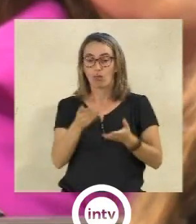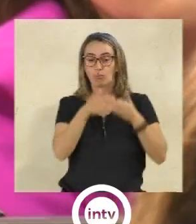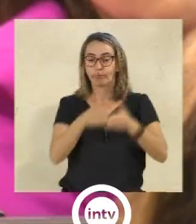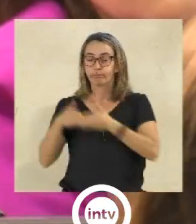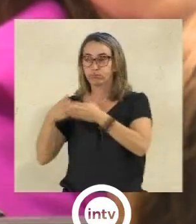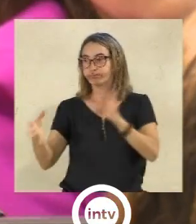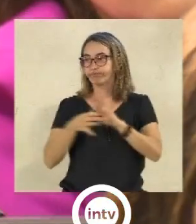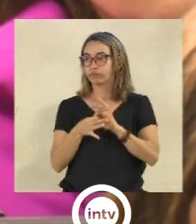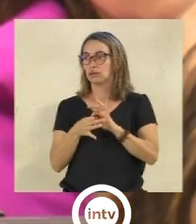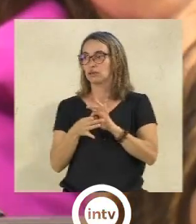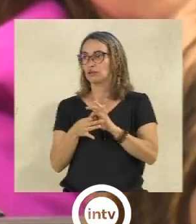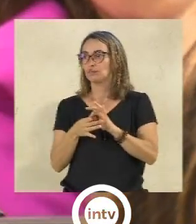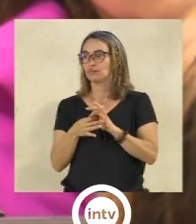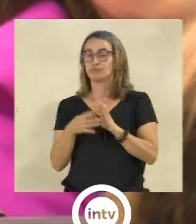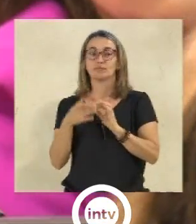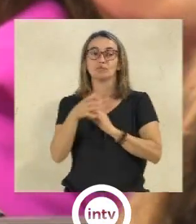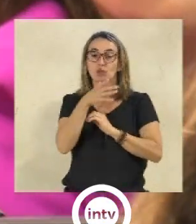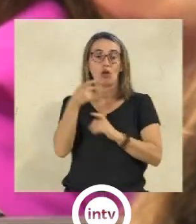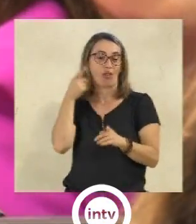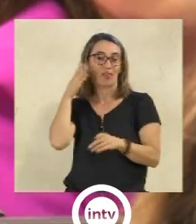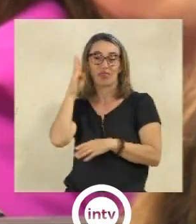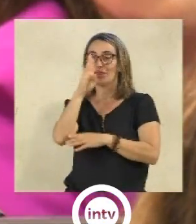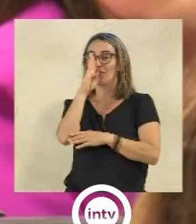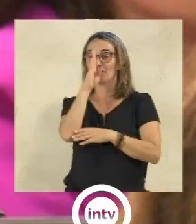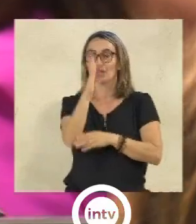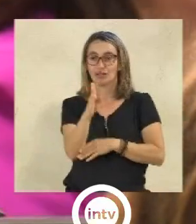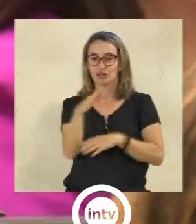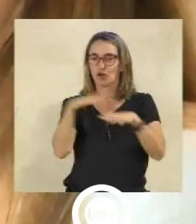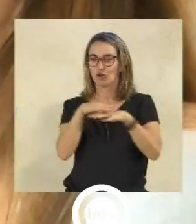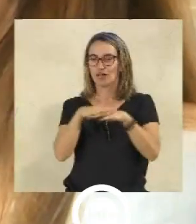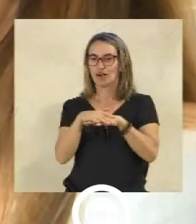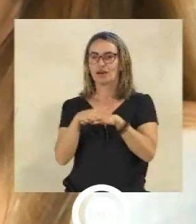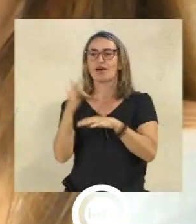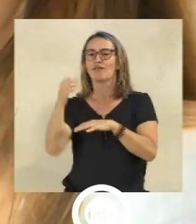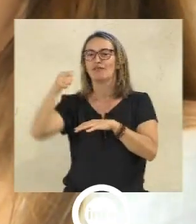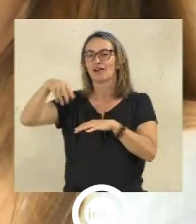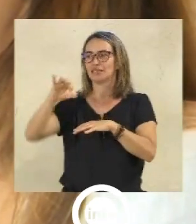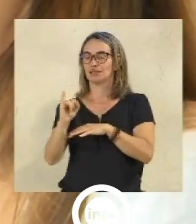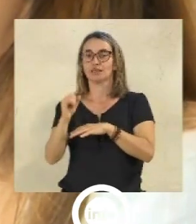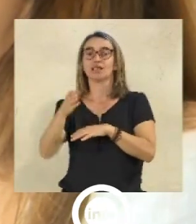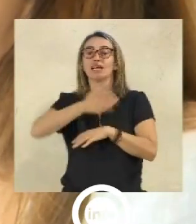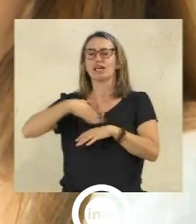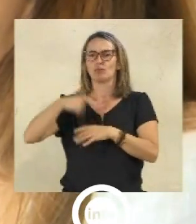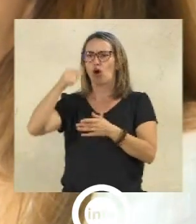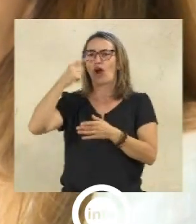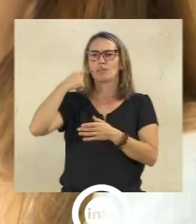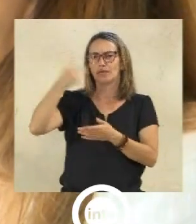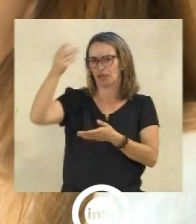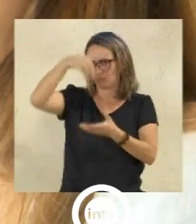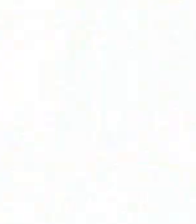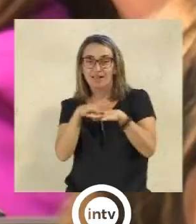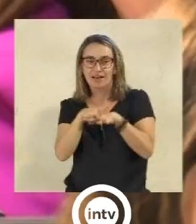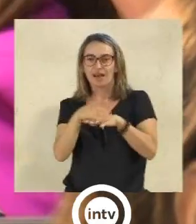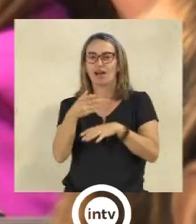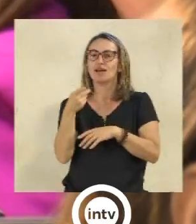a reí de interlocución directa de la red Fany por eso por eso queremos que Almería está en esa Red porque Almería merece estar en los lugares